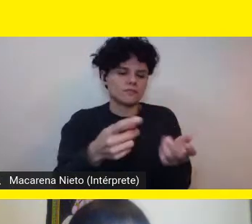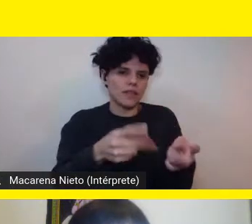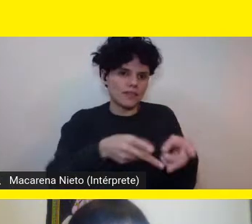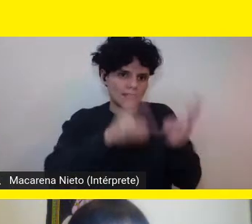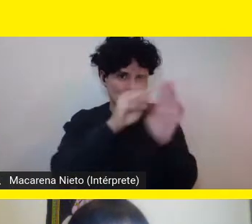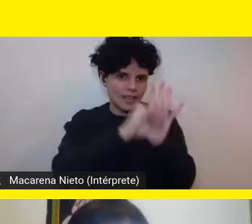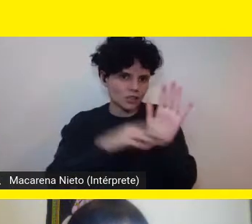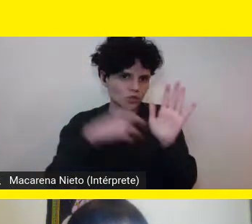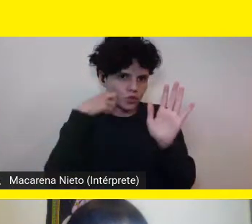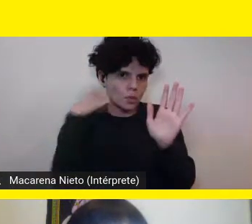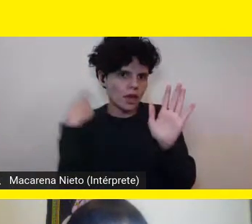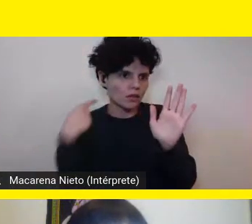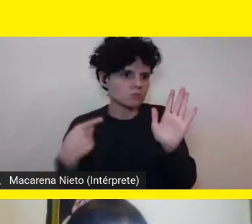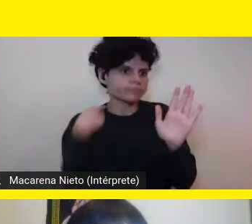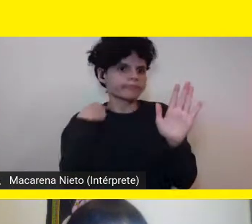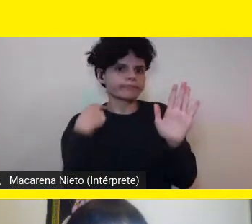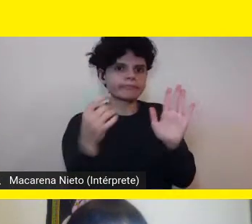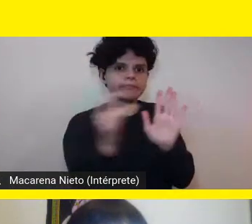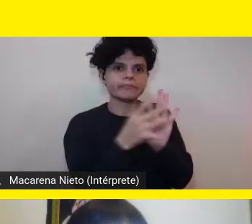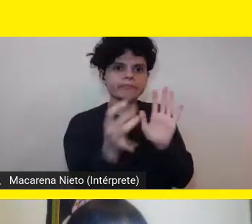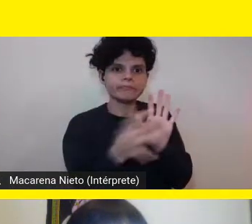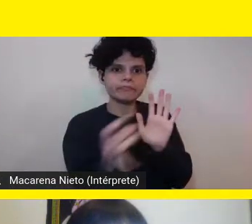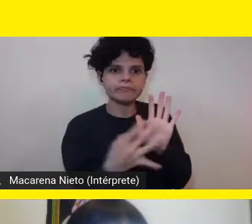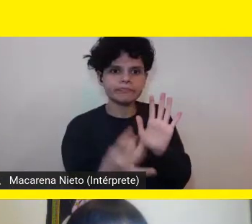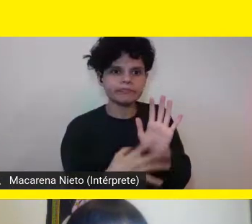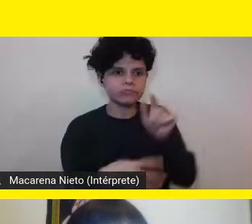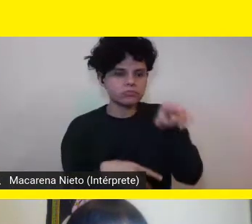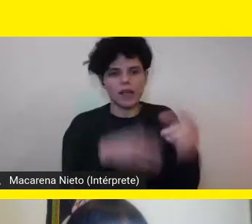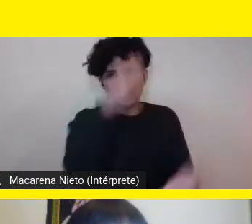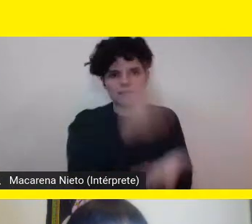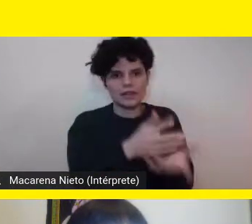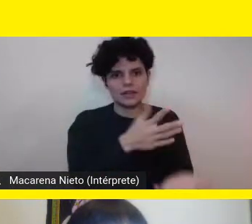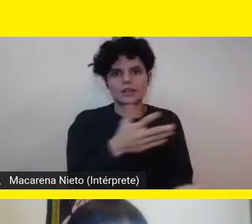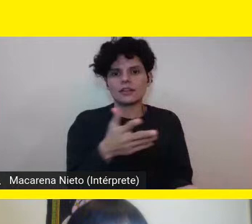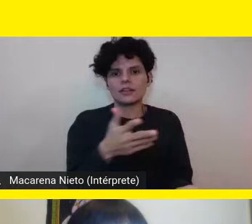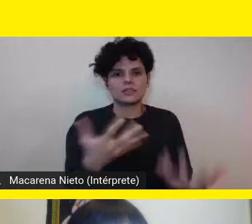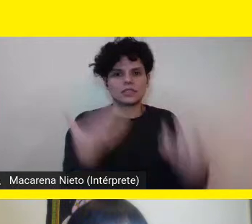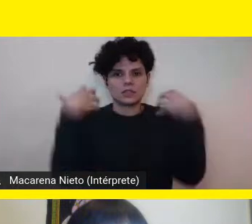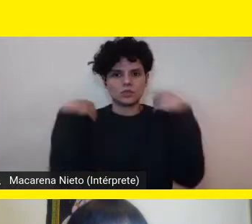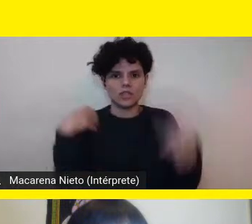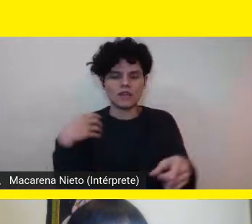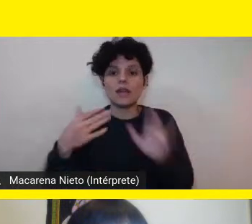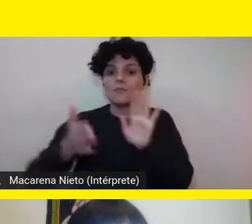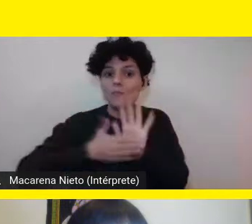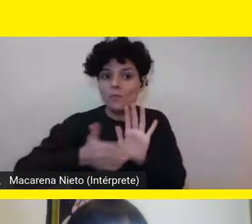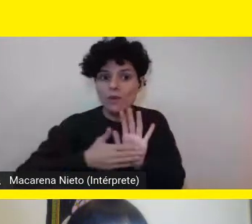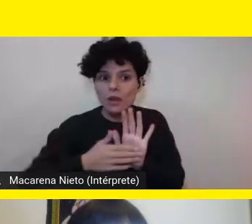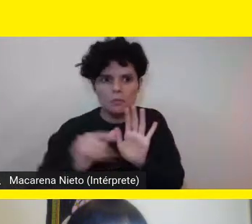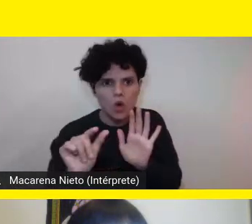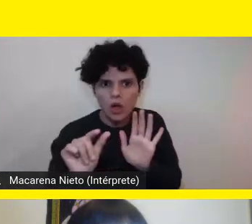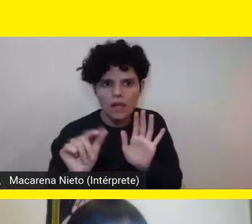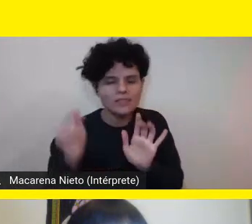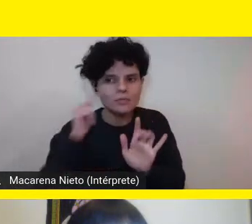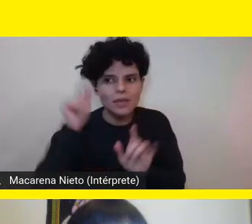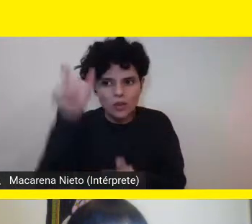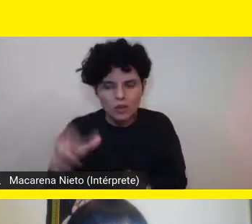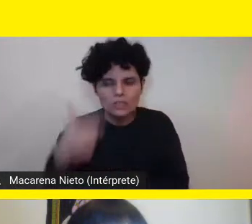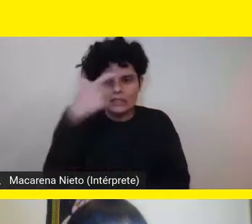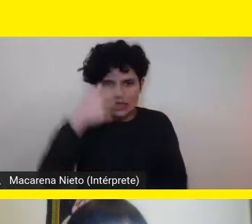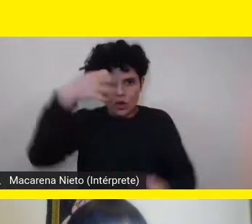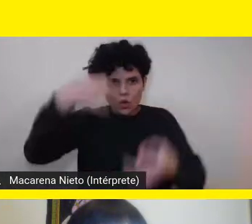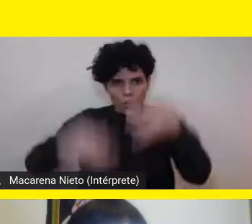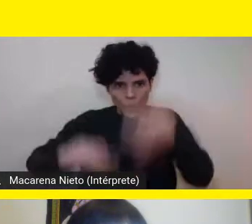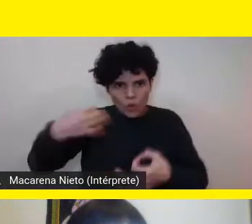tuviera, porque en este caso también eran pocas evidencias las que tenía, pero investigó a pesar de eso. O sea, a lo que voy